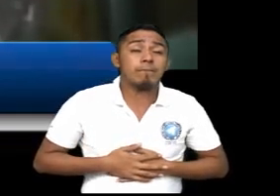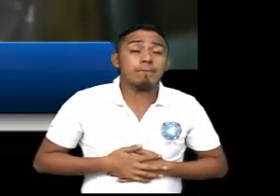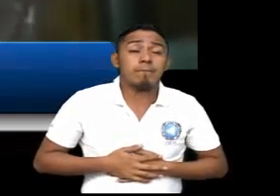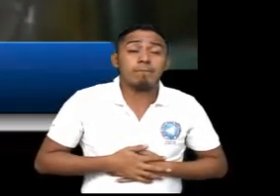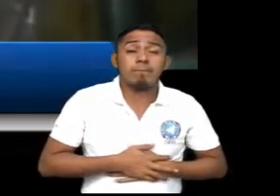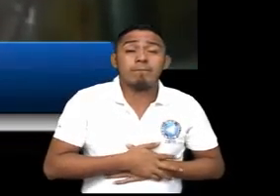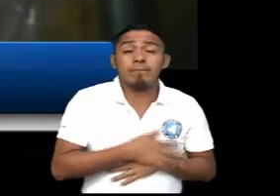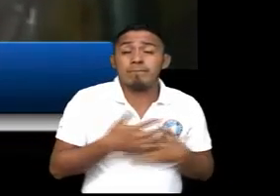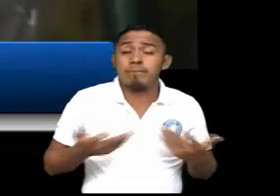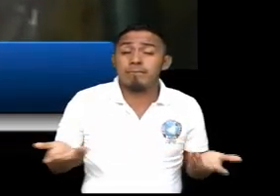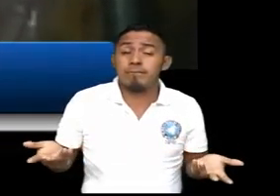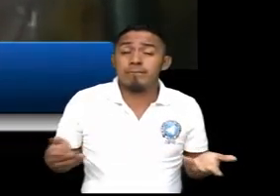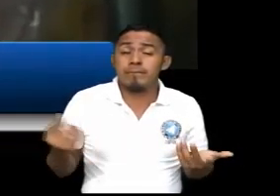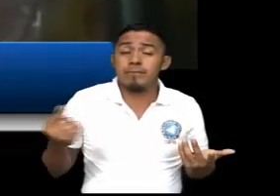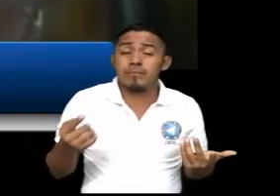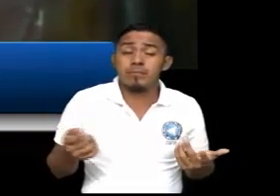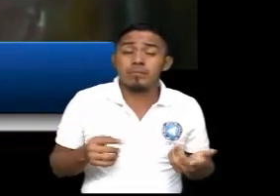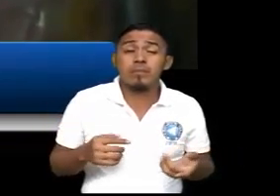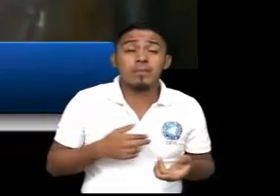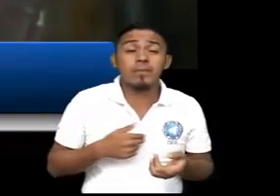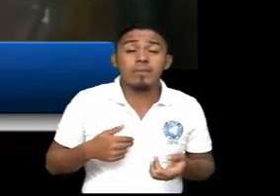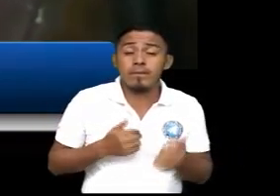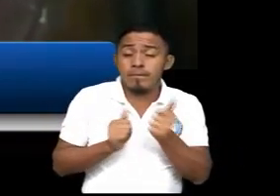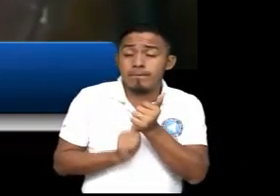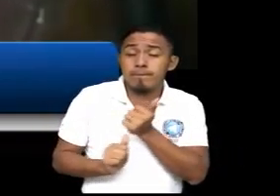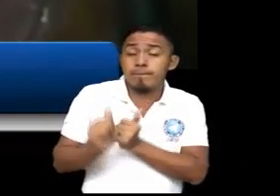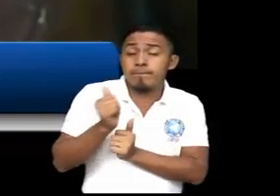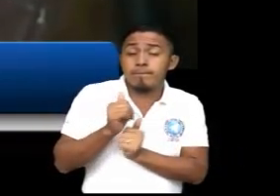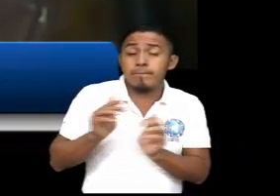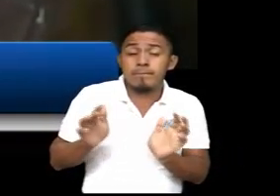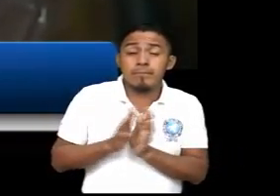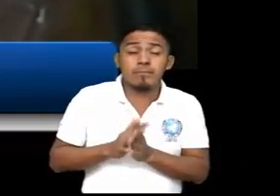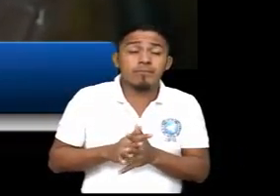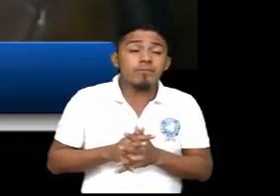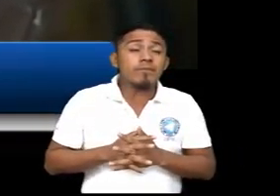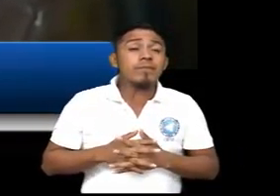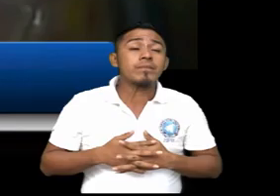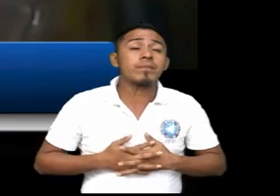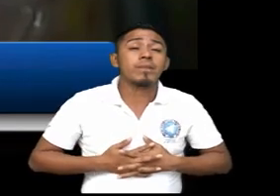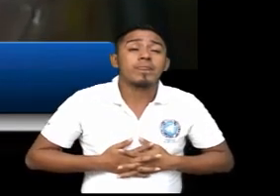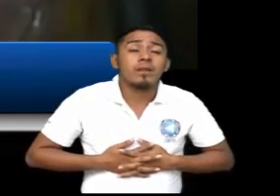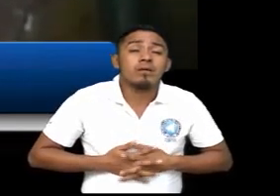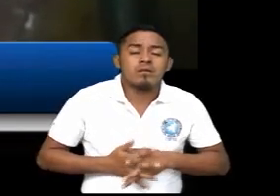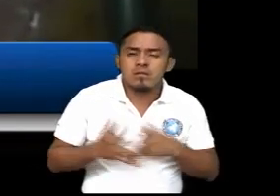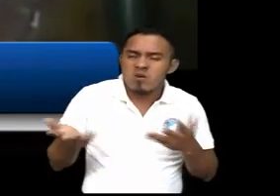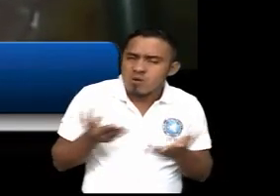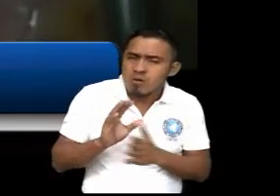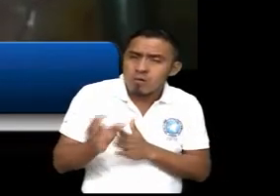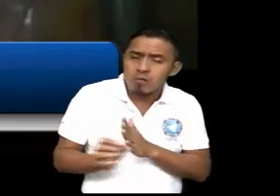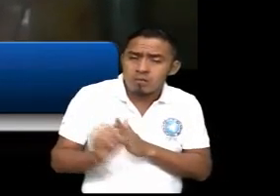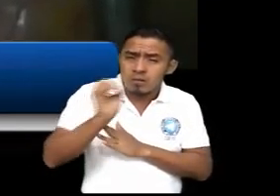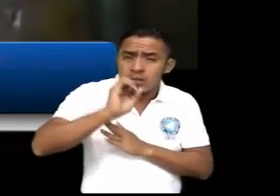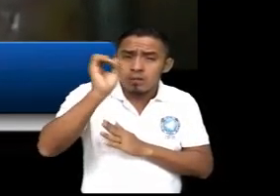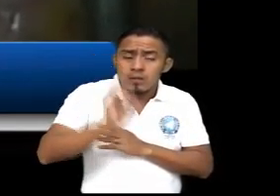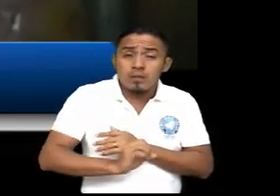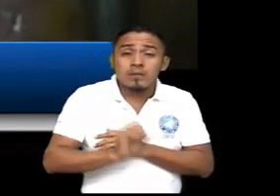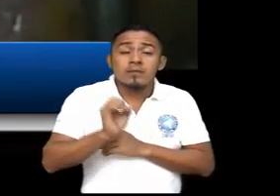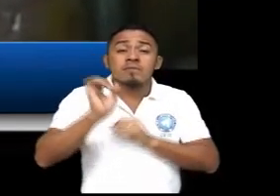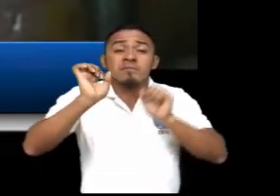hace. Sustituís exactamente el cristalino, nuestro lente natural. ¿Y qué porcentaje de visión